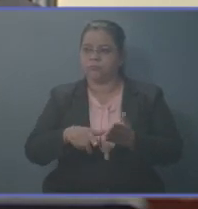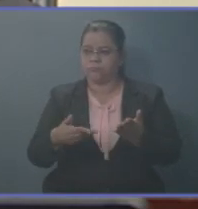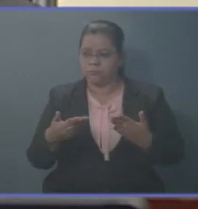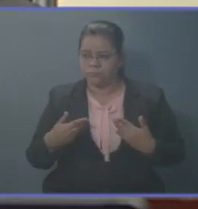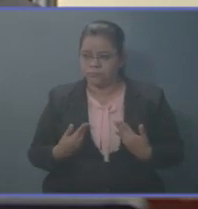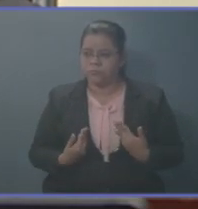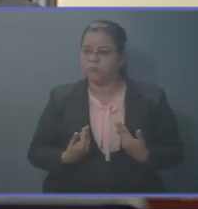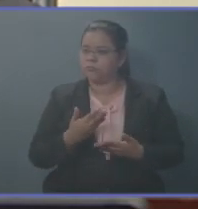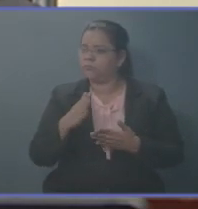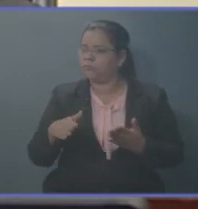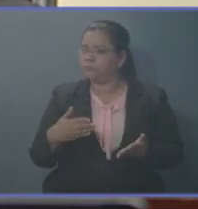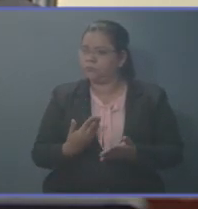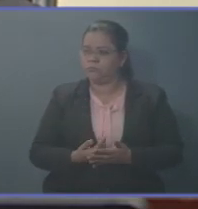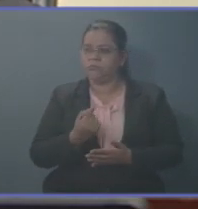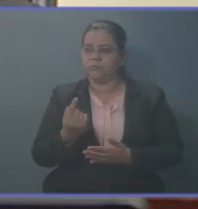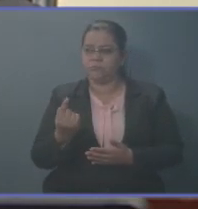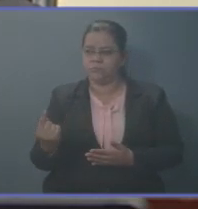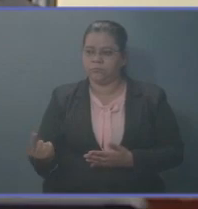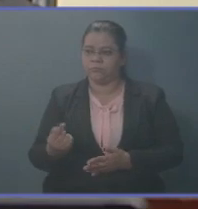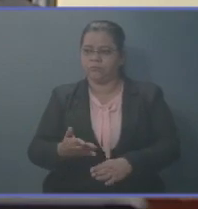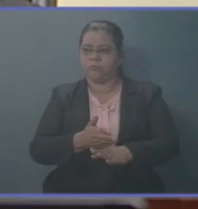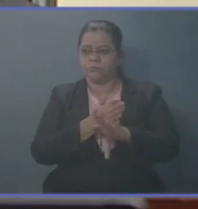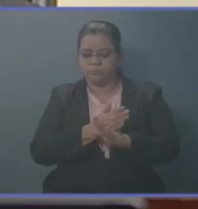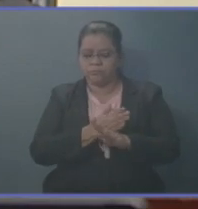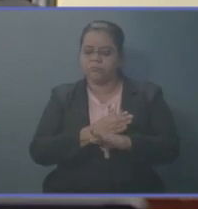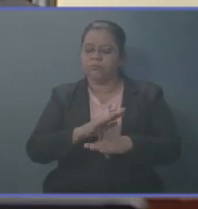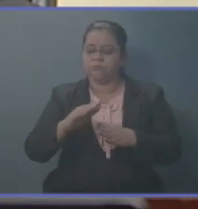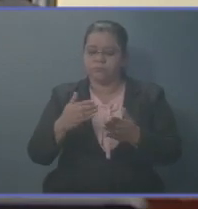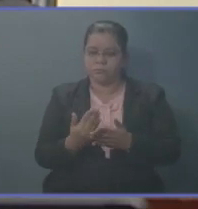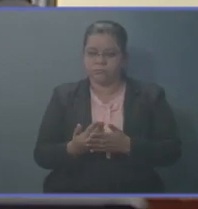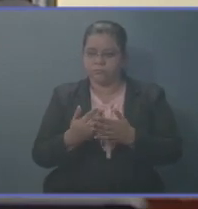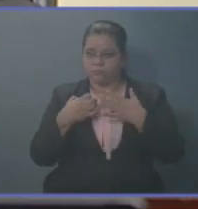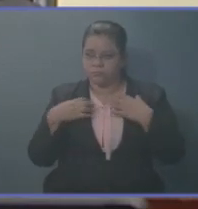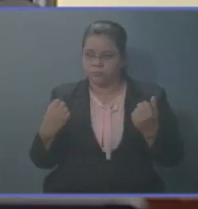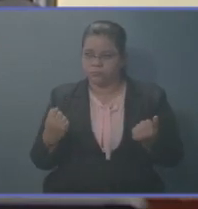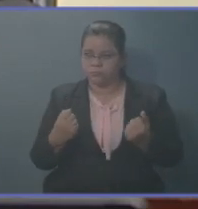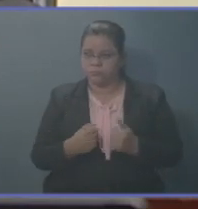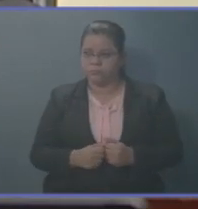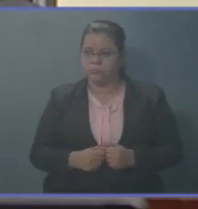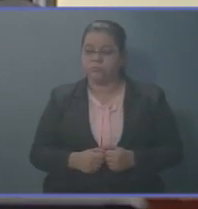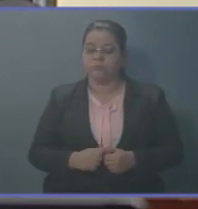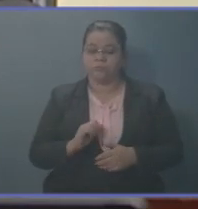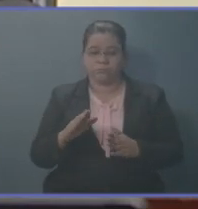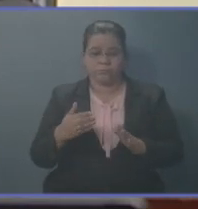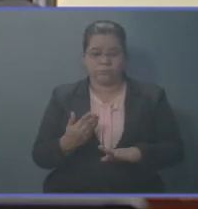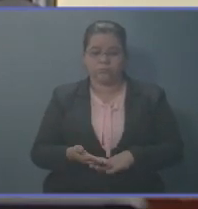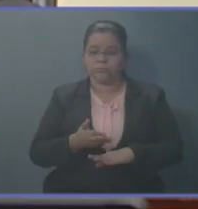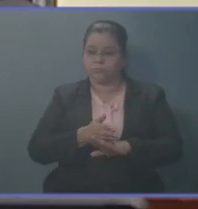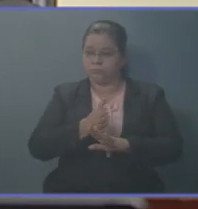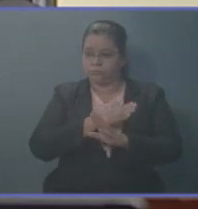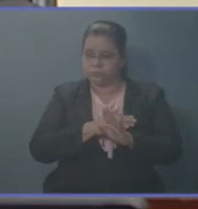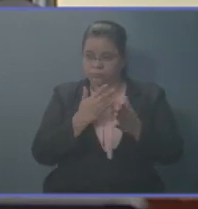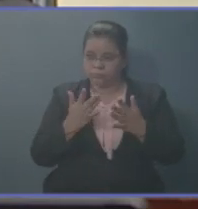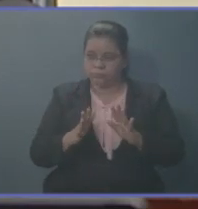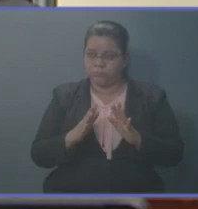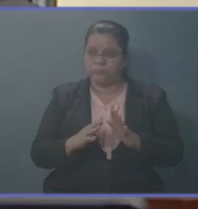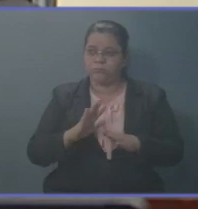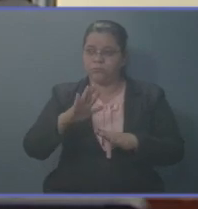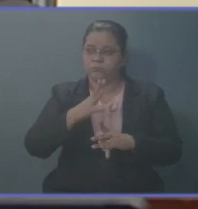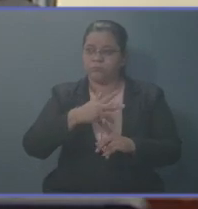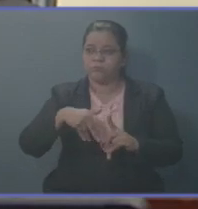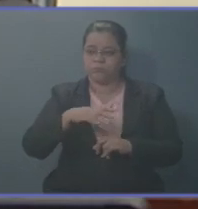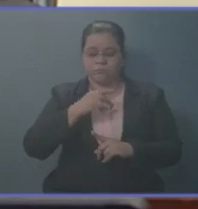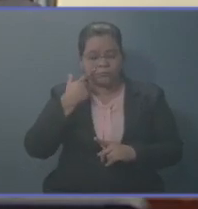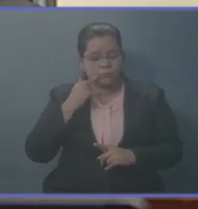toda persona al disfrute del más alto nivel posible de salud física y mental. Y entre las medidas que deberán adoptar los Estados partes se